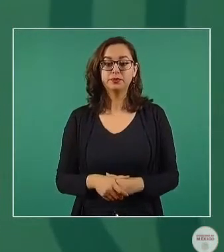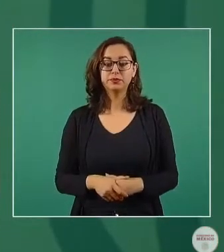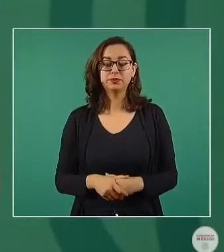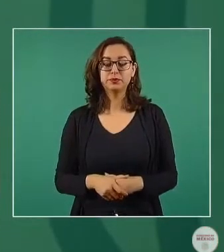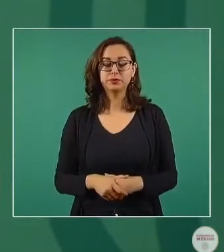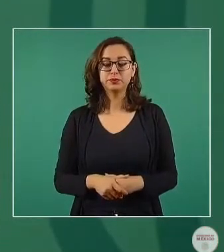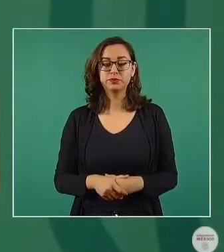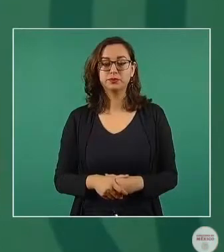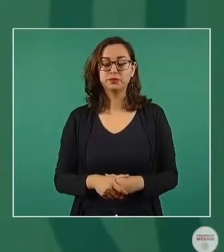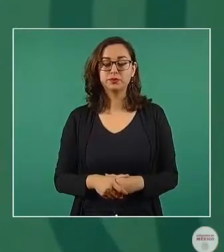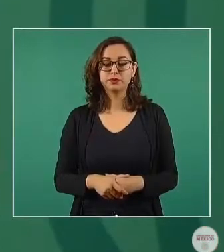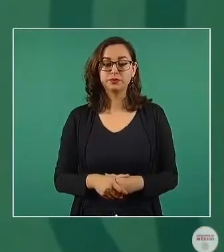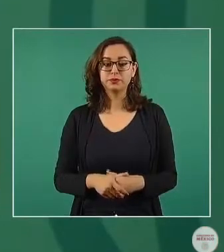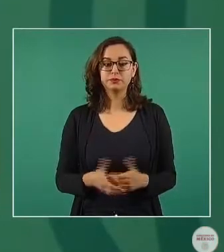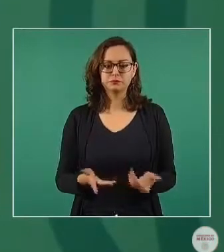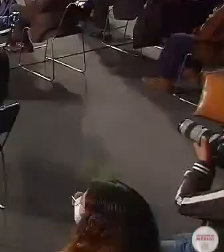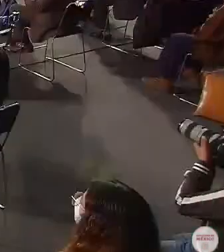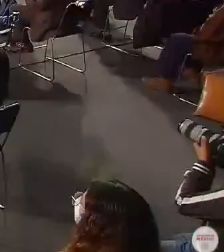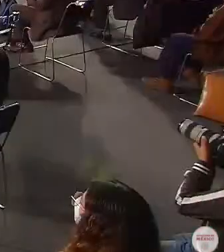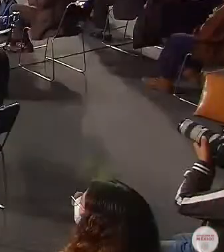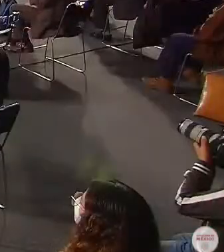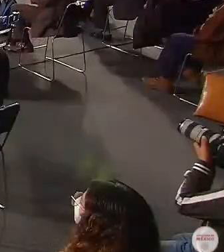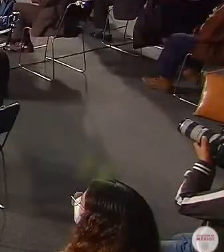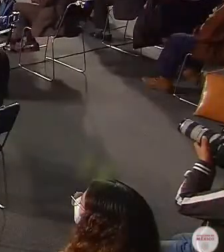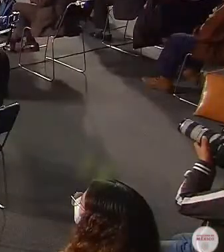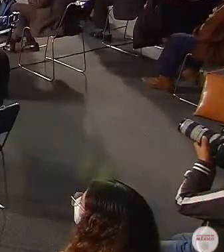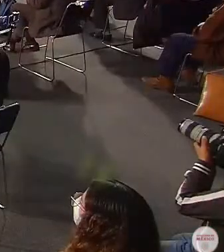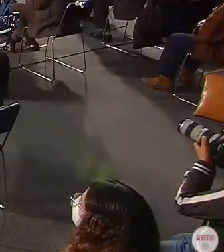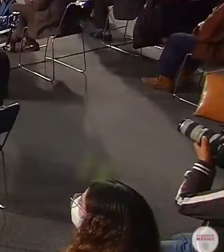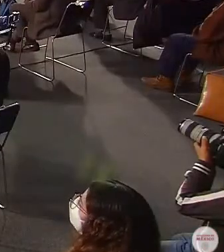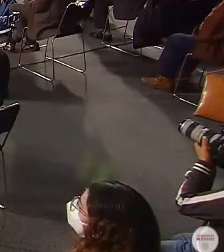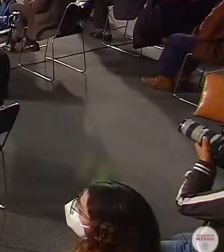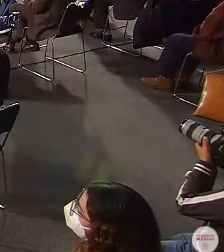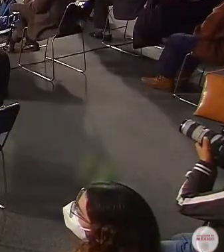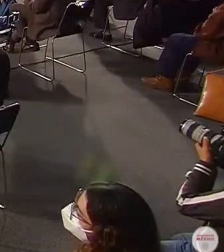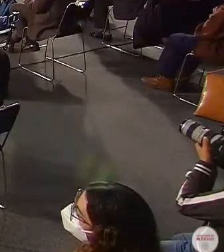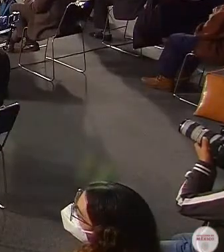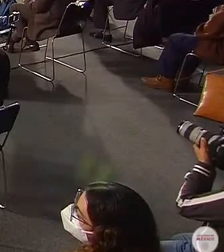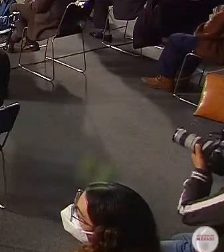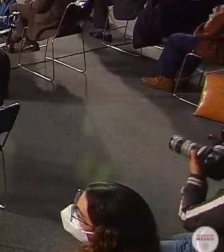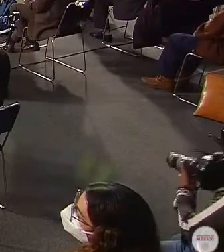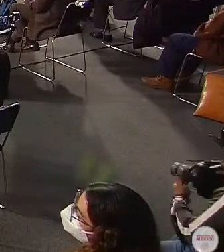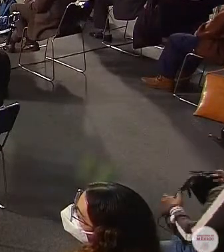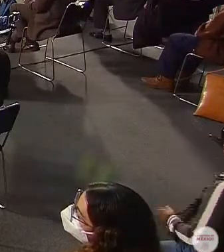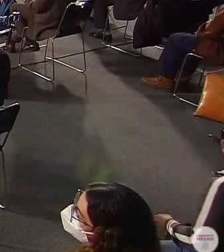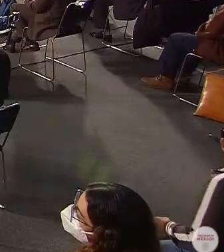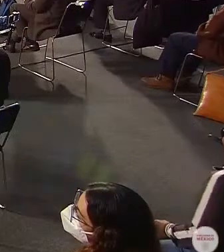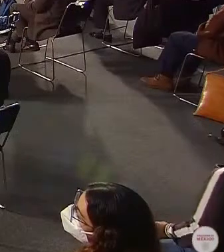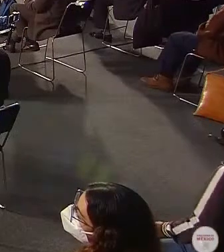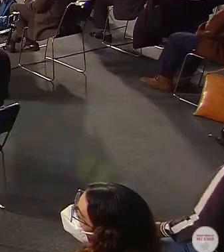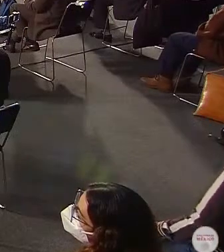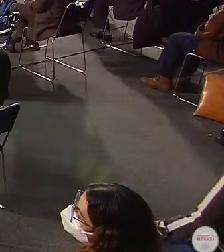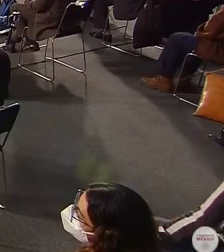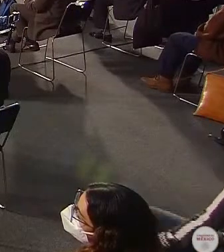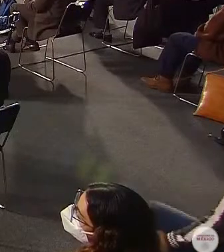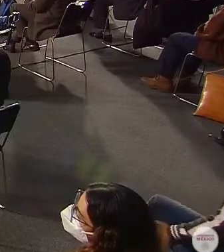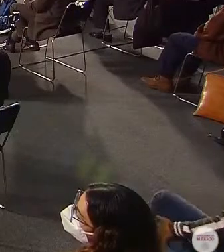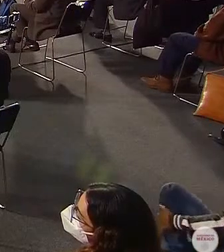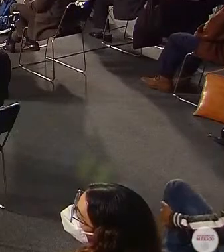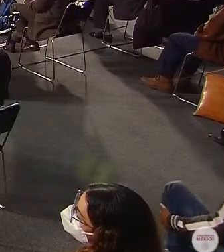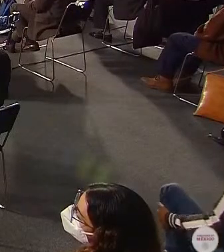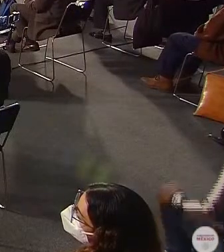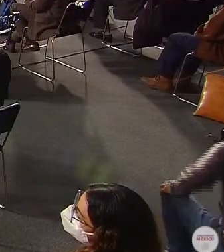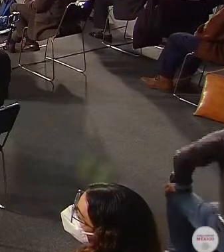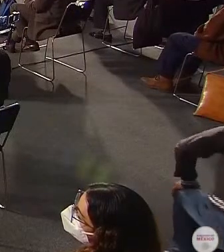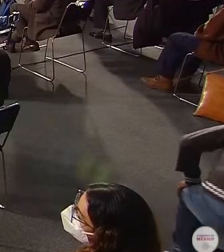Hasta podríamos mostrar, no sé si tengan la gráfica de la caída. Bueno,